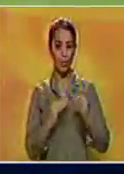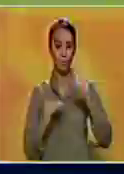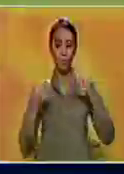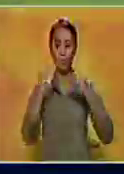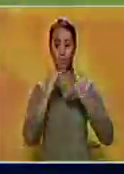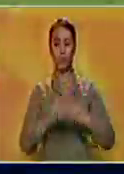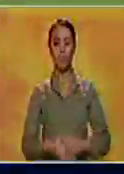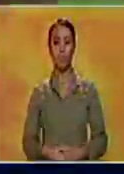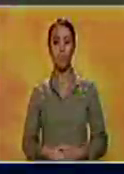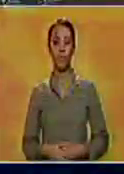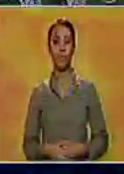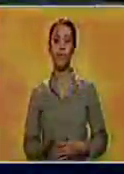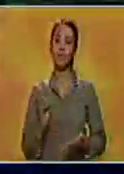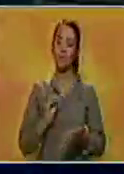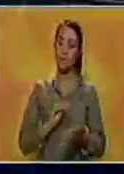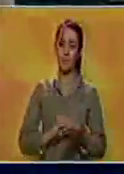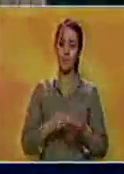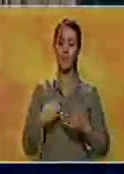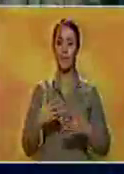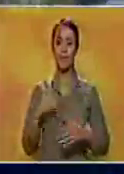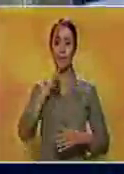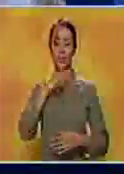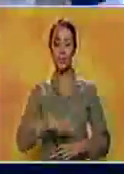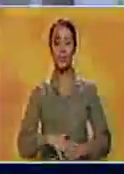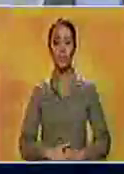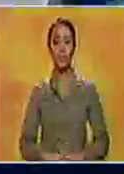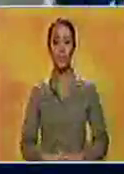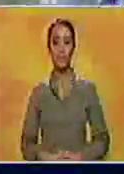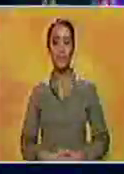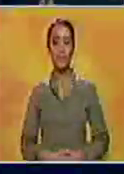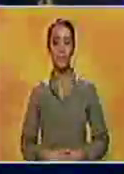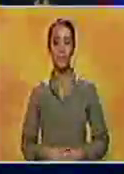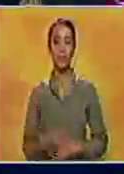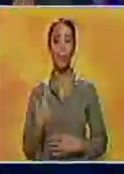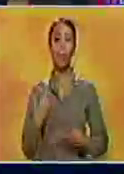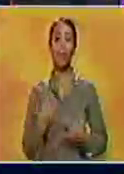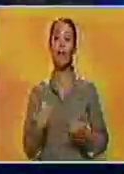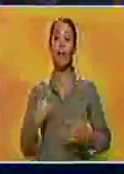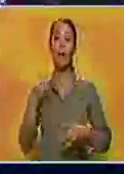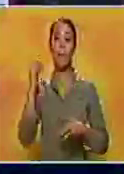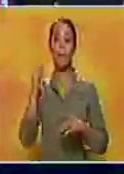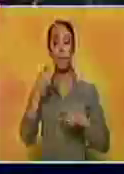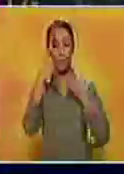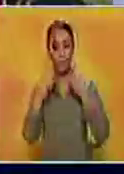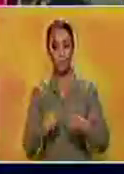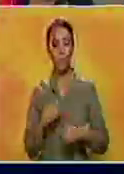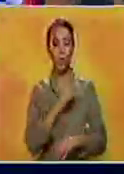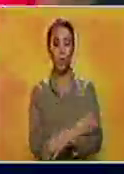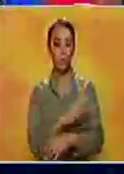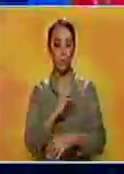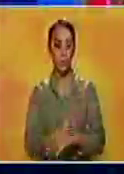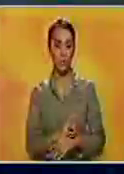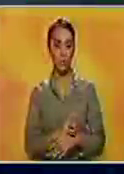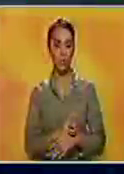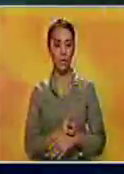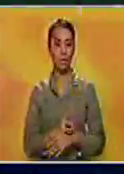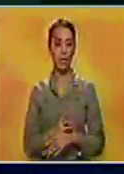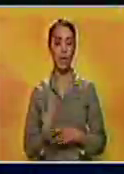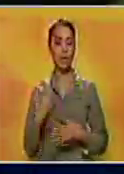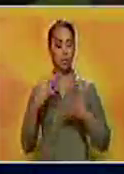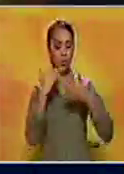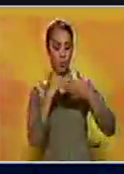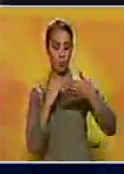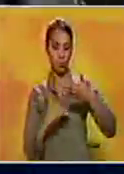año consecutivo en la historia del torneo. Cabe destacar que la Liga Profesional de Puerto Rico tuvo una reducción en su